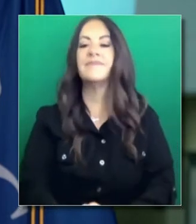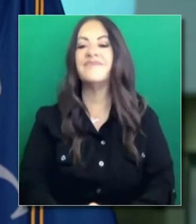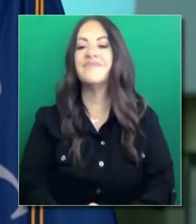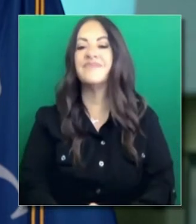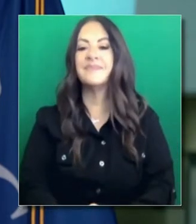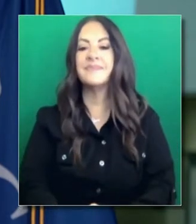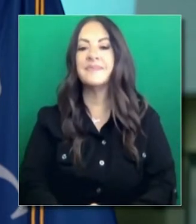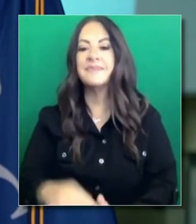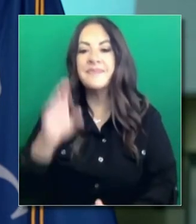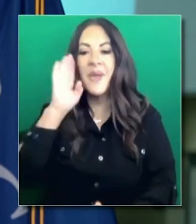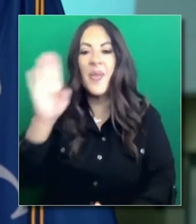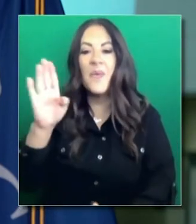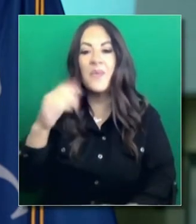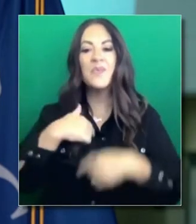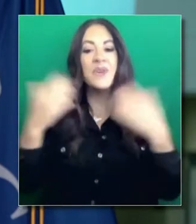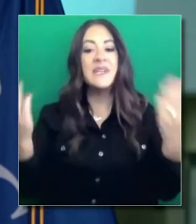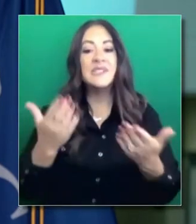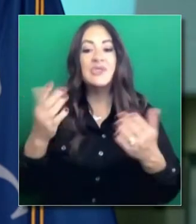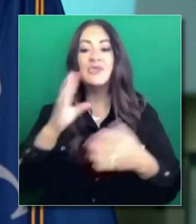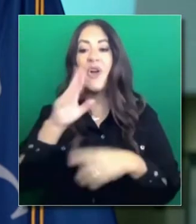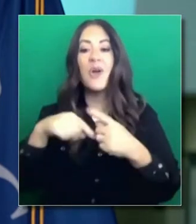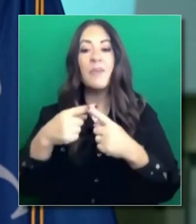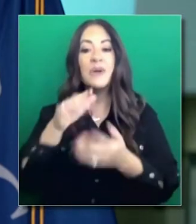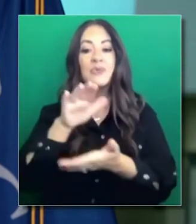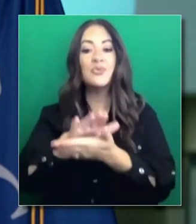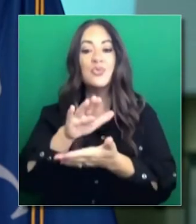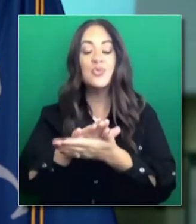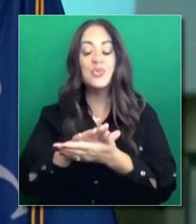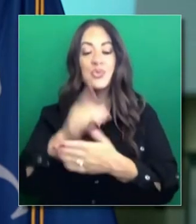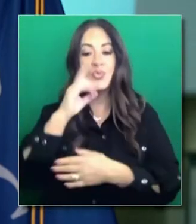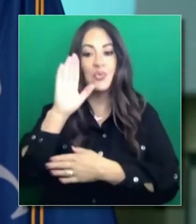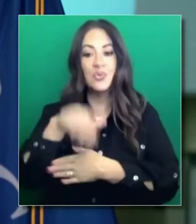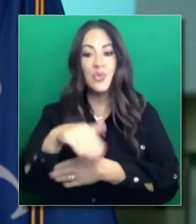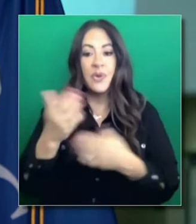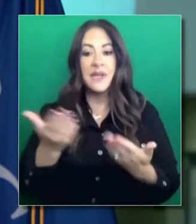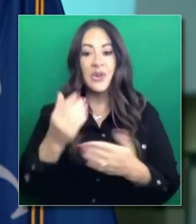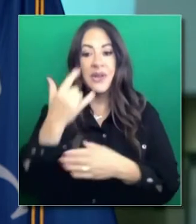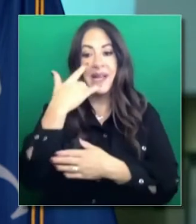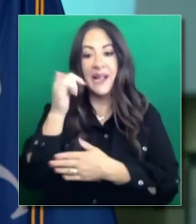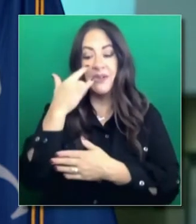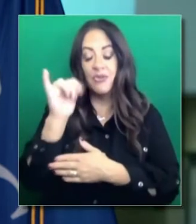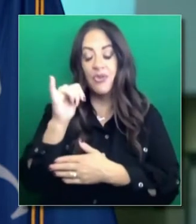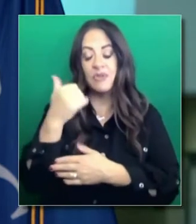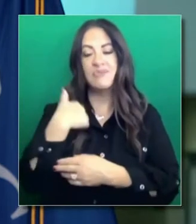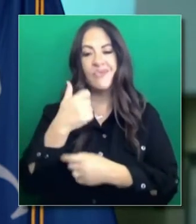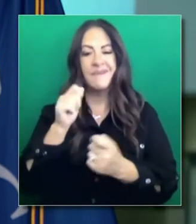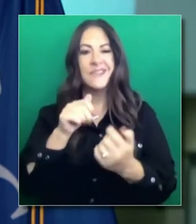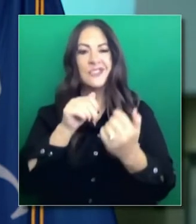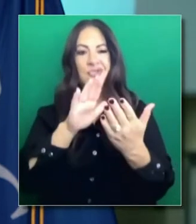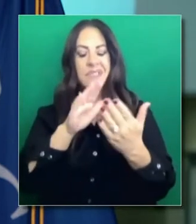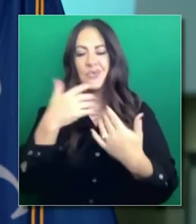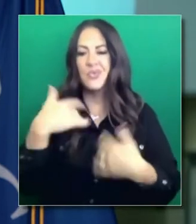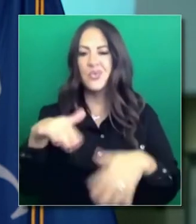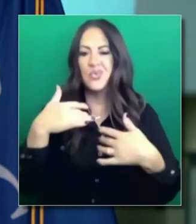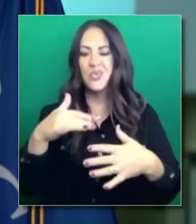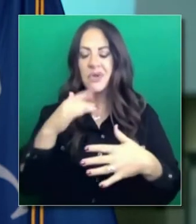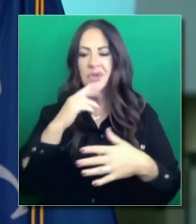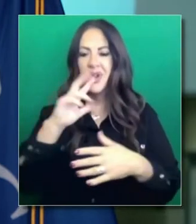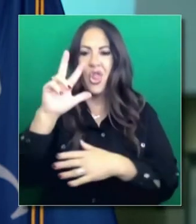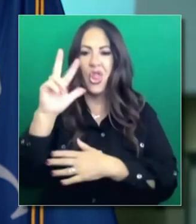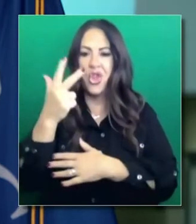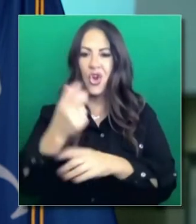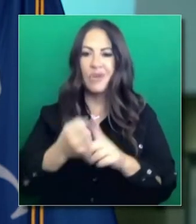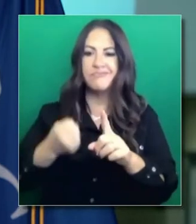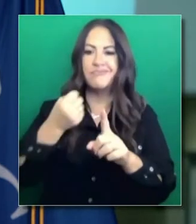Muy buenas tardes, estamos aquí para hablar acerca de las escuelas. En California seguimos lidiando con los retos de esta